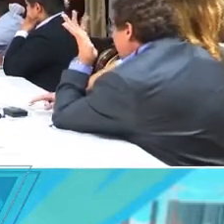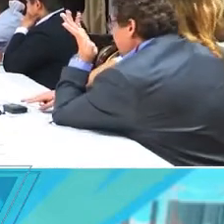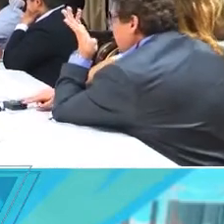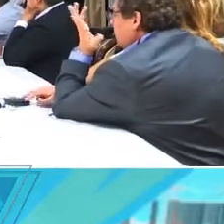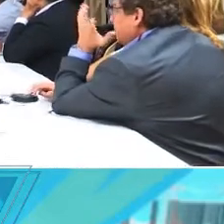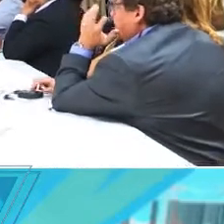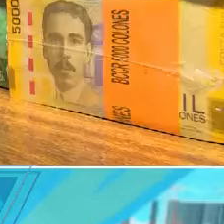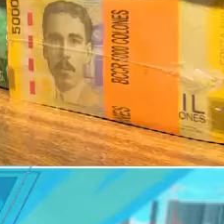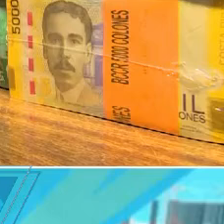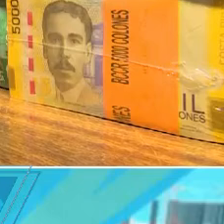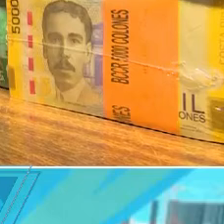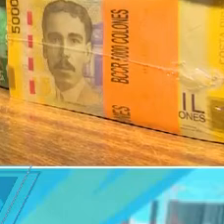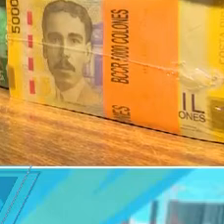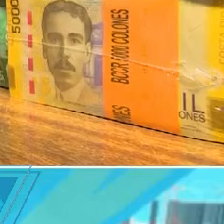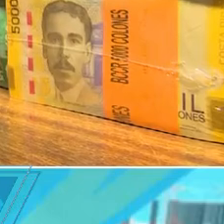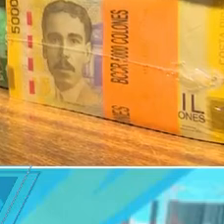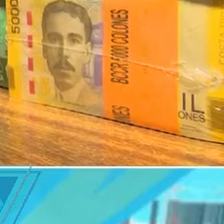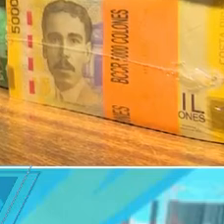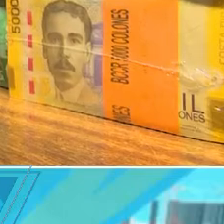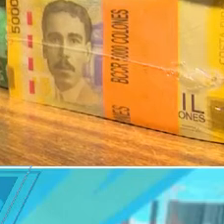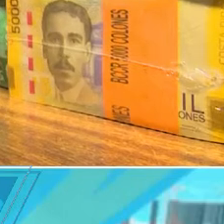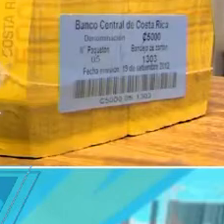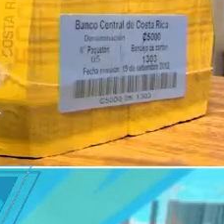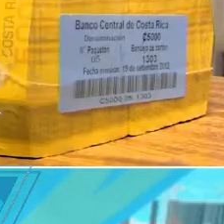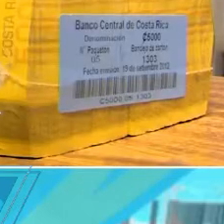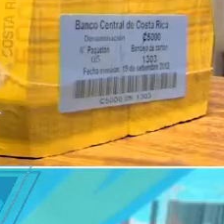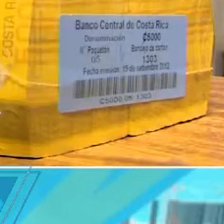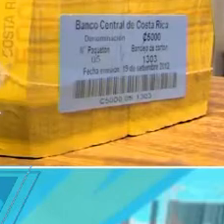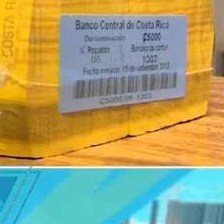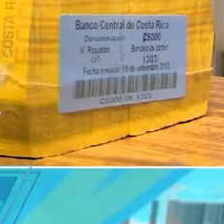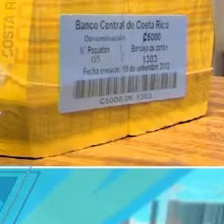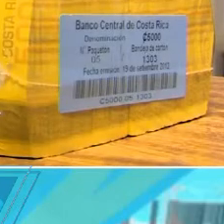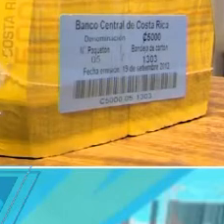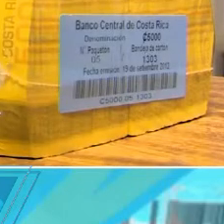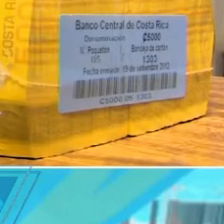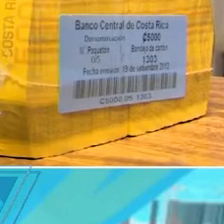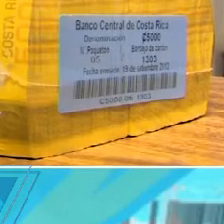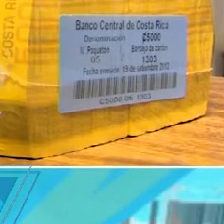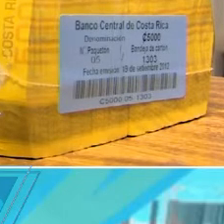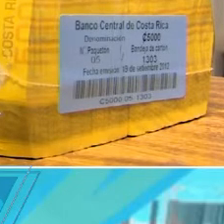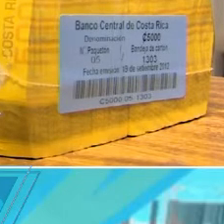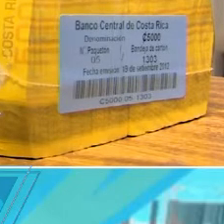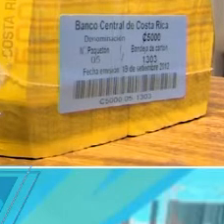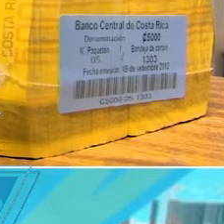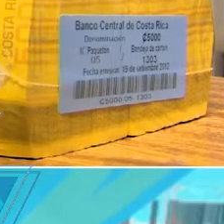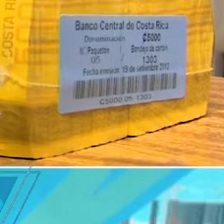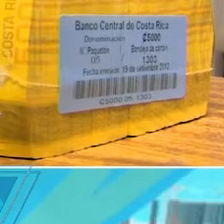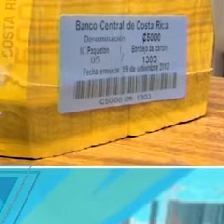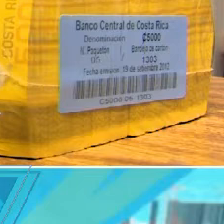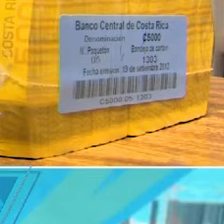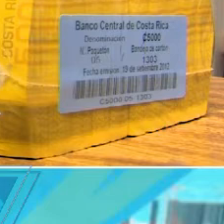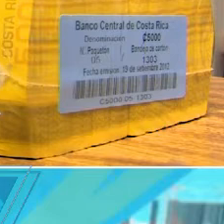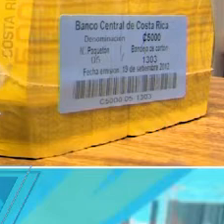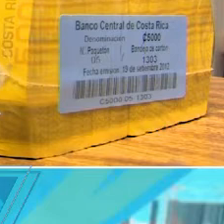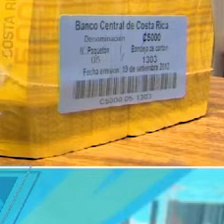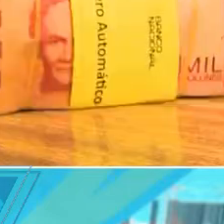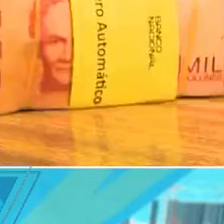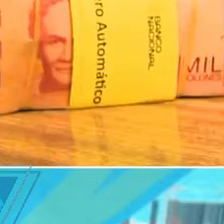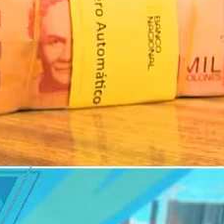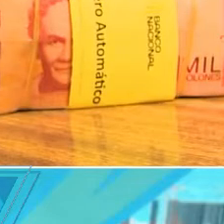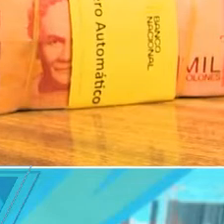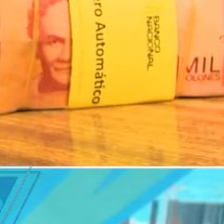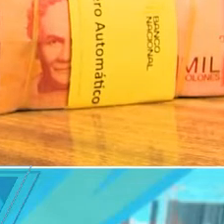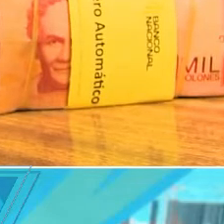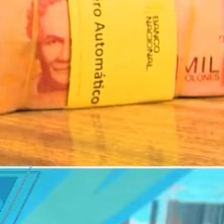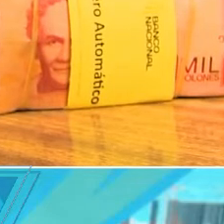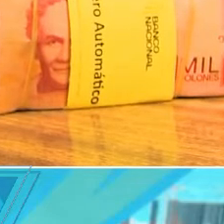Y lo que mencioné antes, va en contra de una política que va incluso del Banco Mundial, porque el Banco Mundial ha dicho que hay